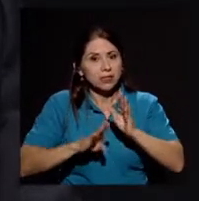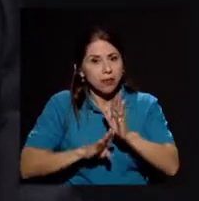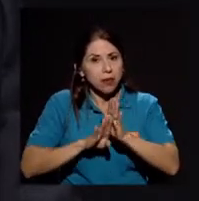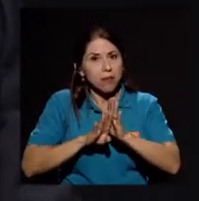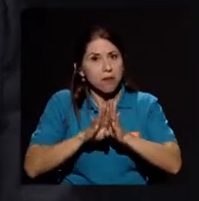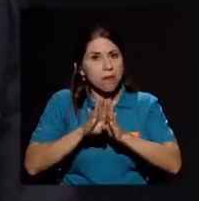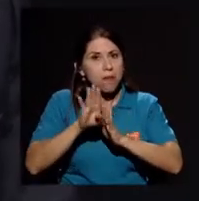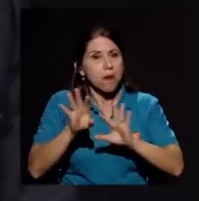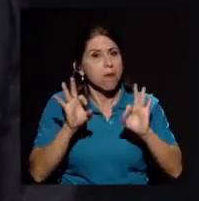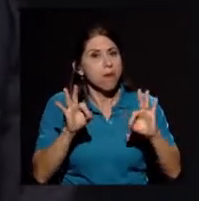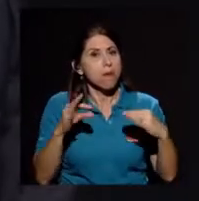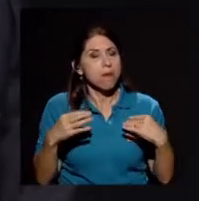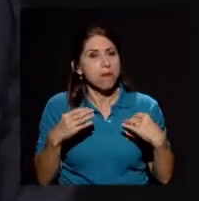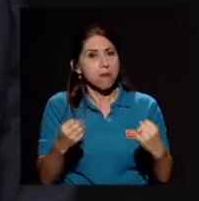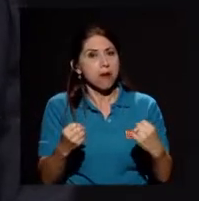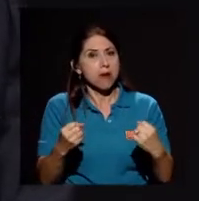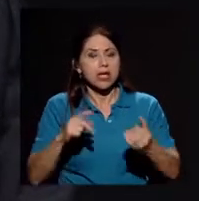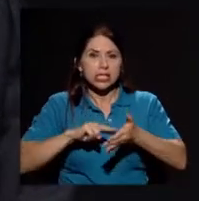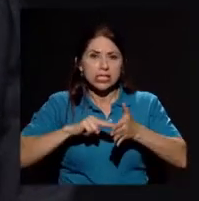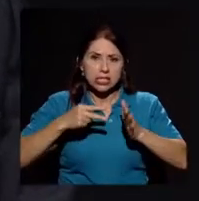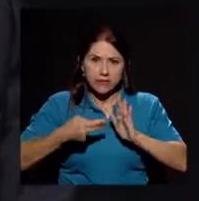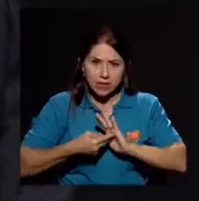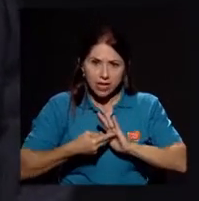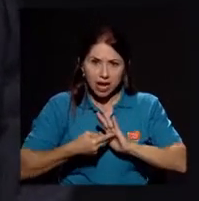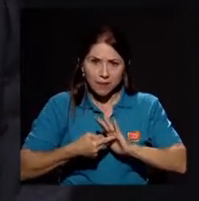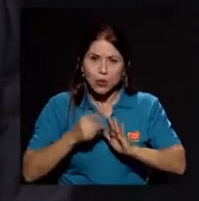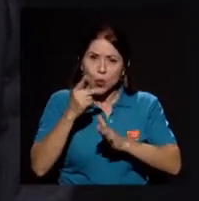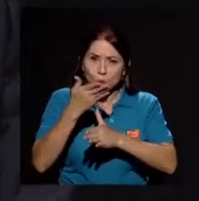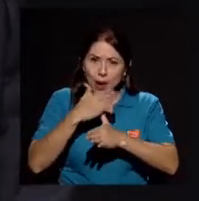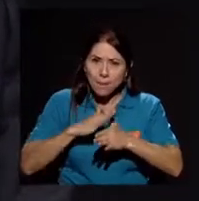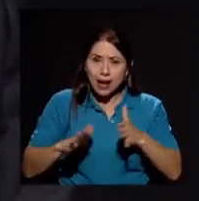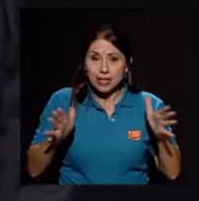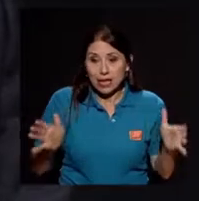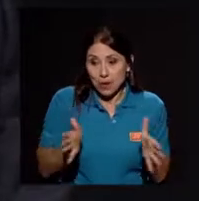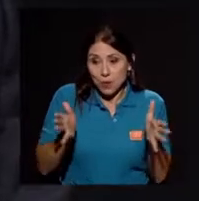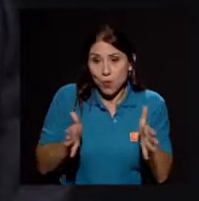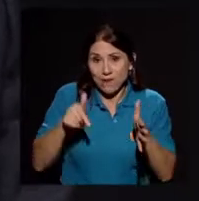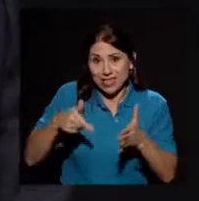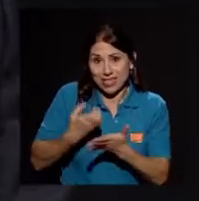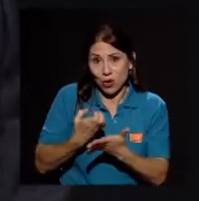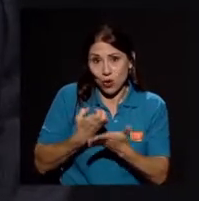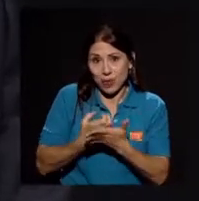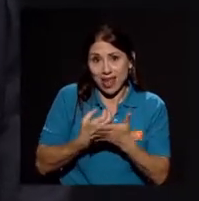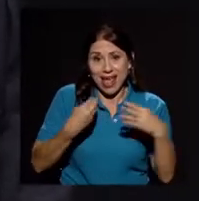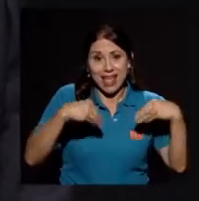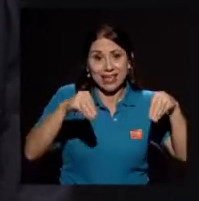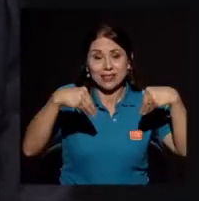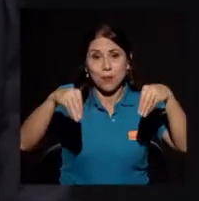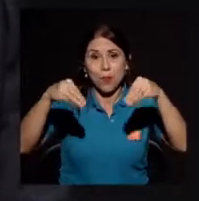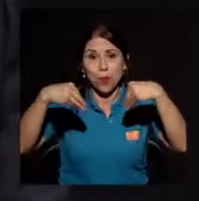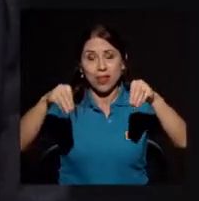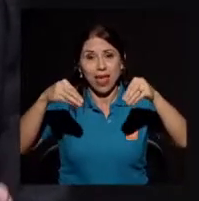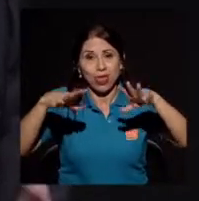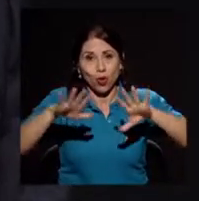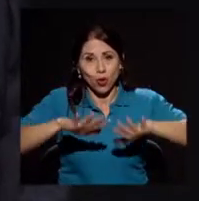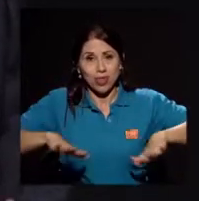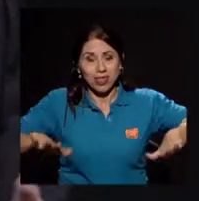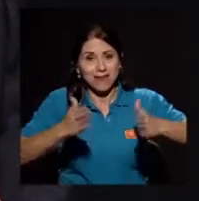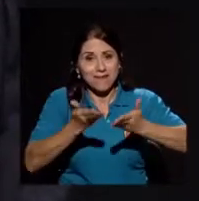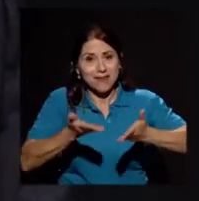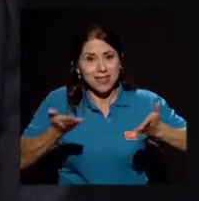significa que una parte de lo que mueve esta economía que es el sector exportador de bienes y servicios va a seguir